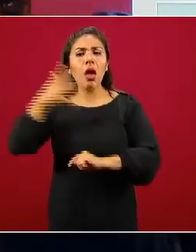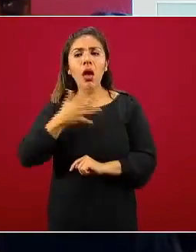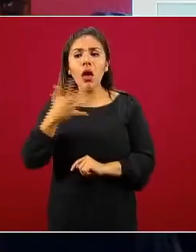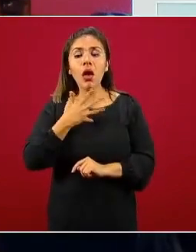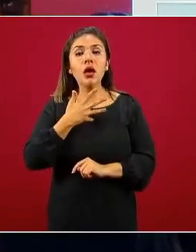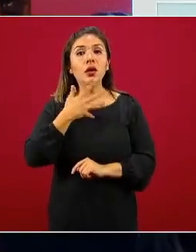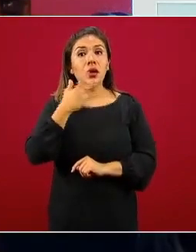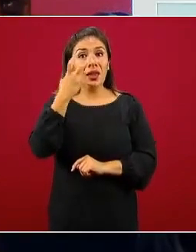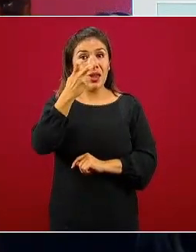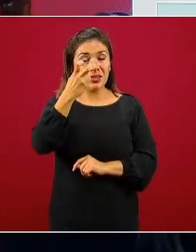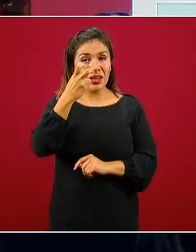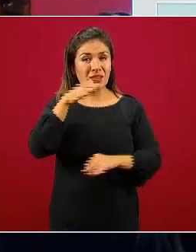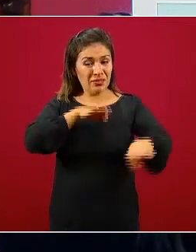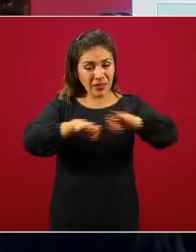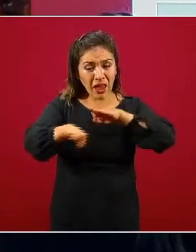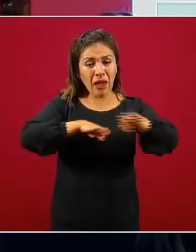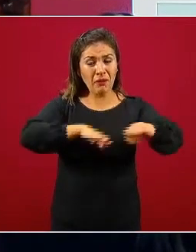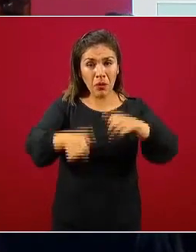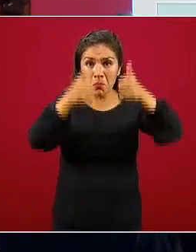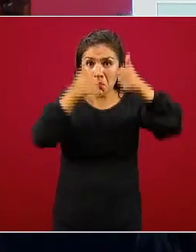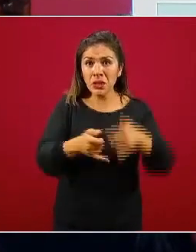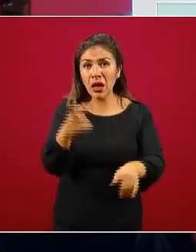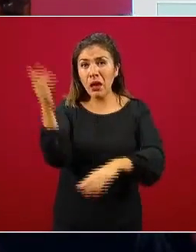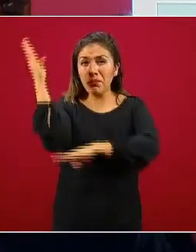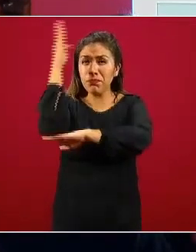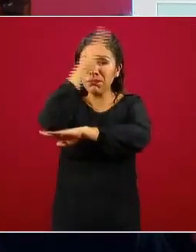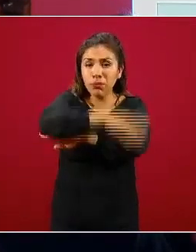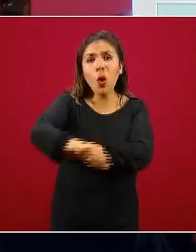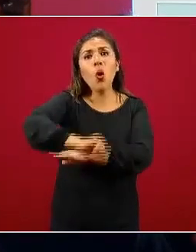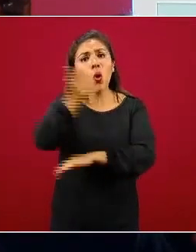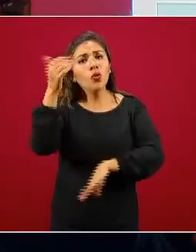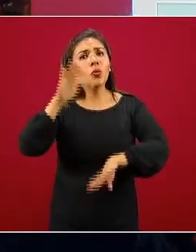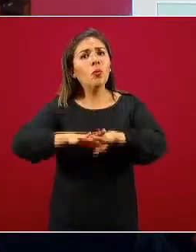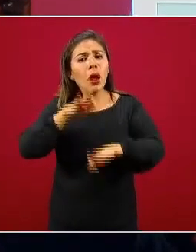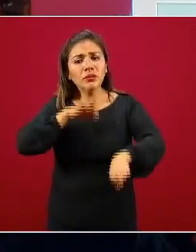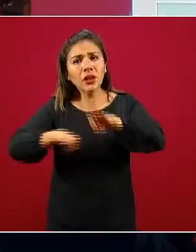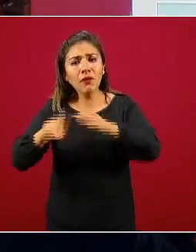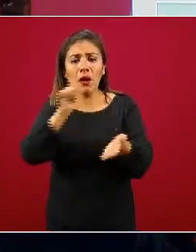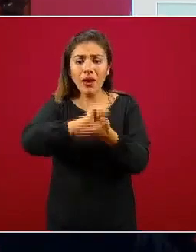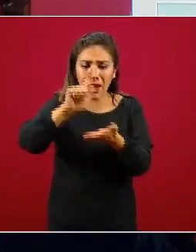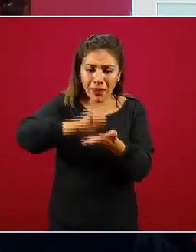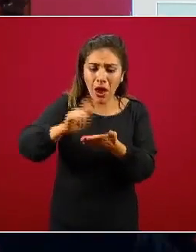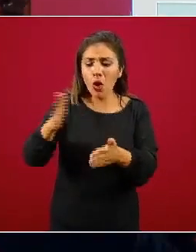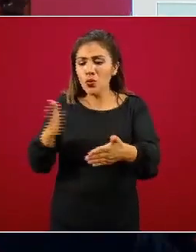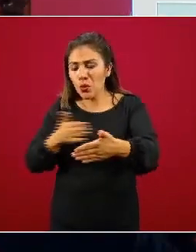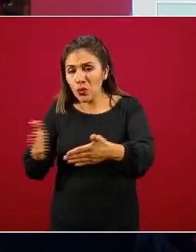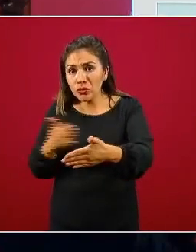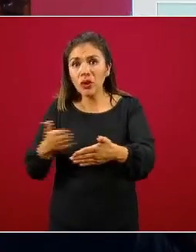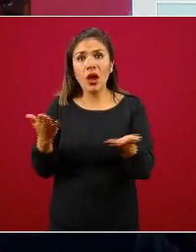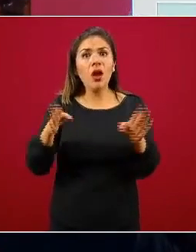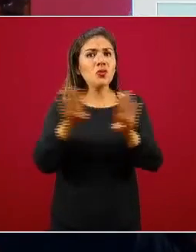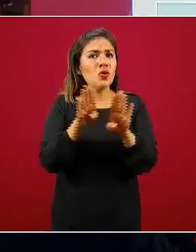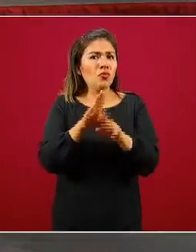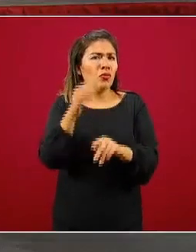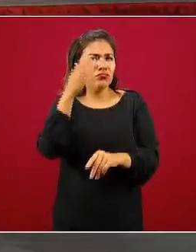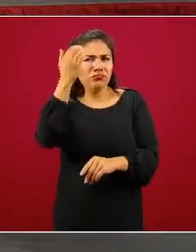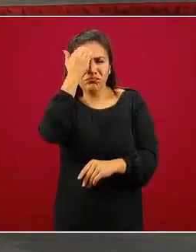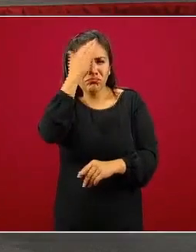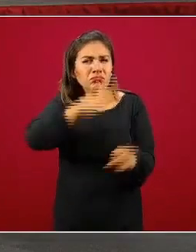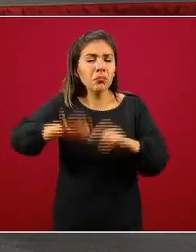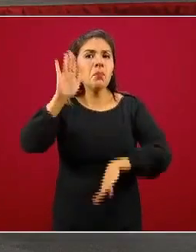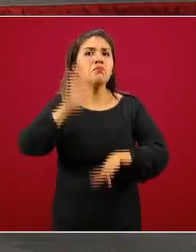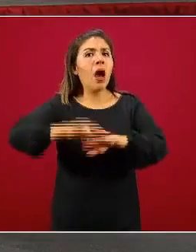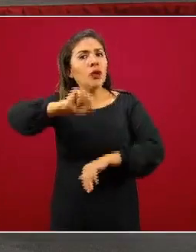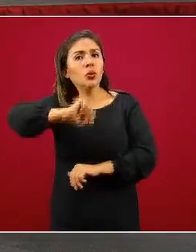tienen en estas jornadas laborales tan largas otras funciones distintas a las del aseo o la cocina, como podríamos